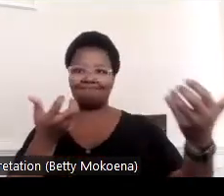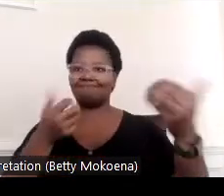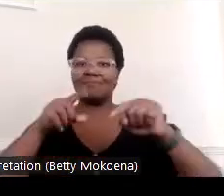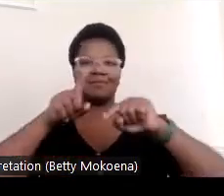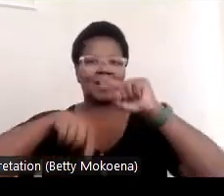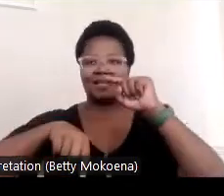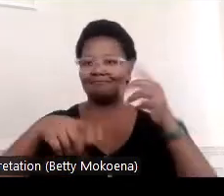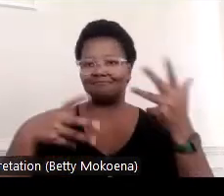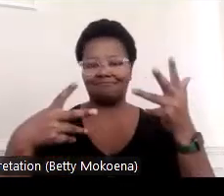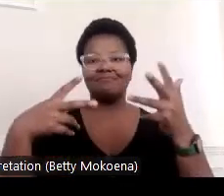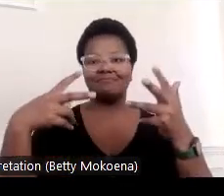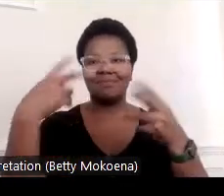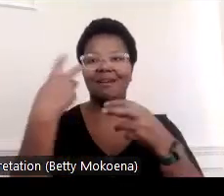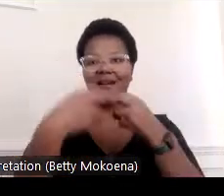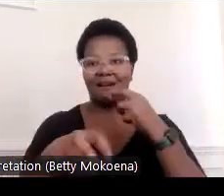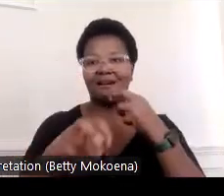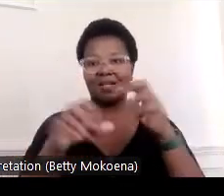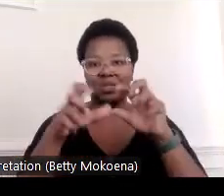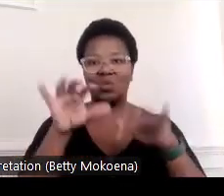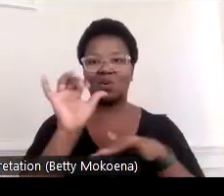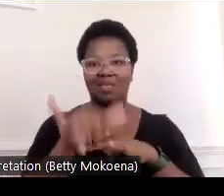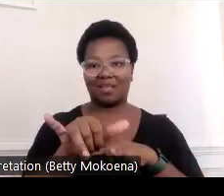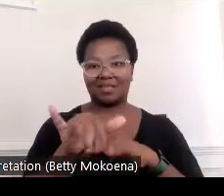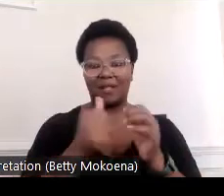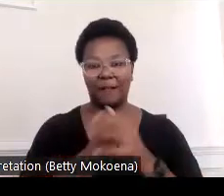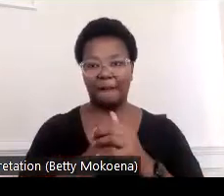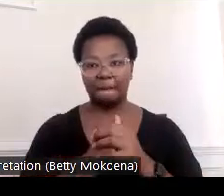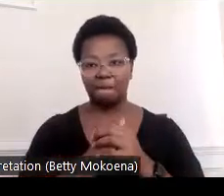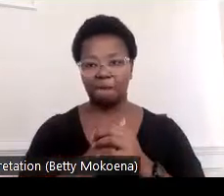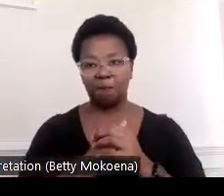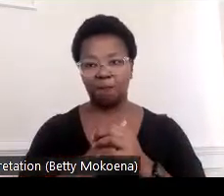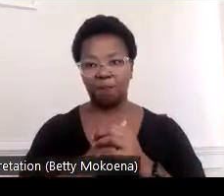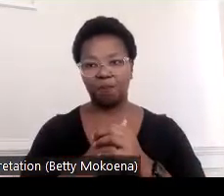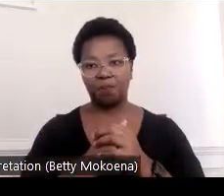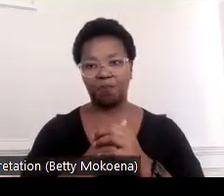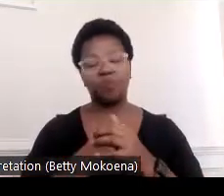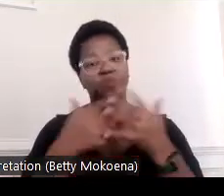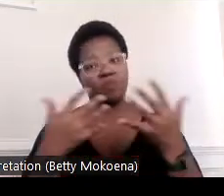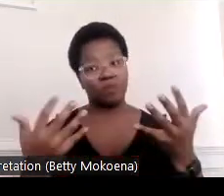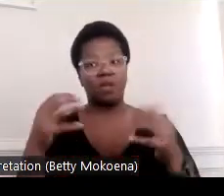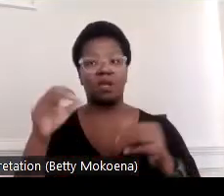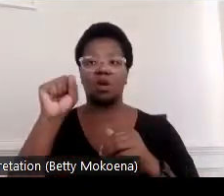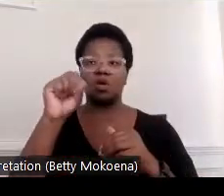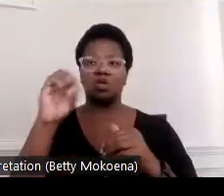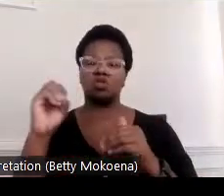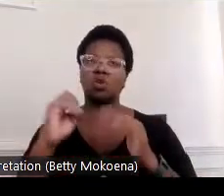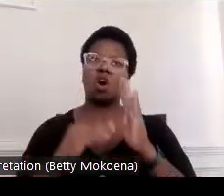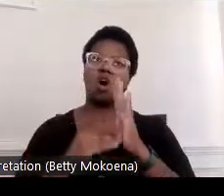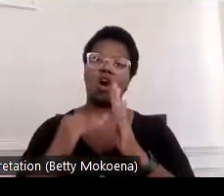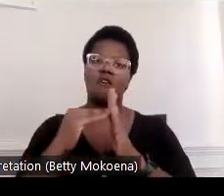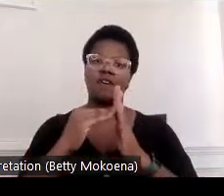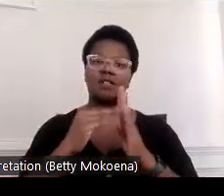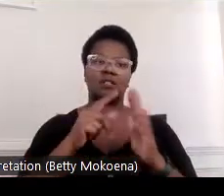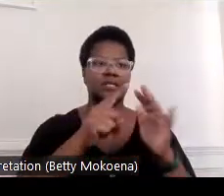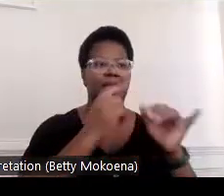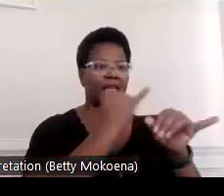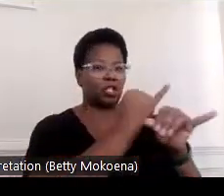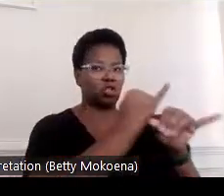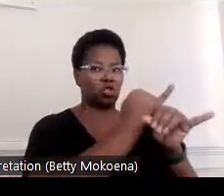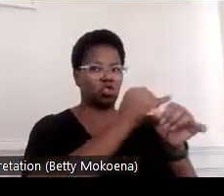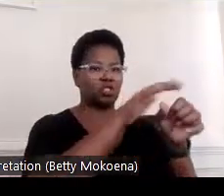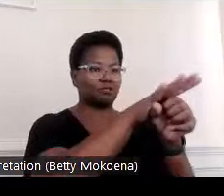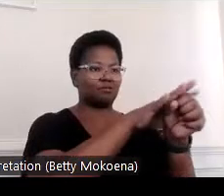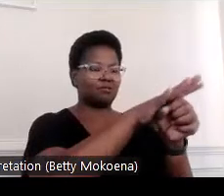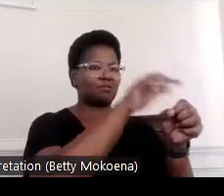institución pero es difícil sacar de la institución de los servicios verdad y frecuentemente Una